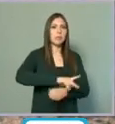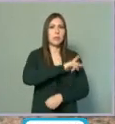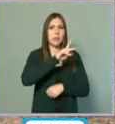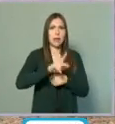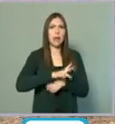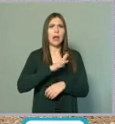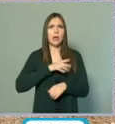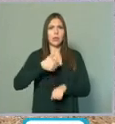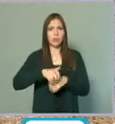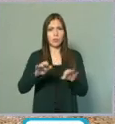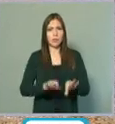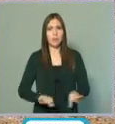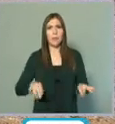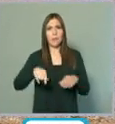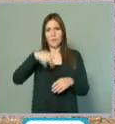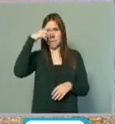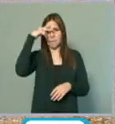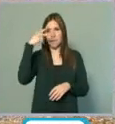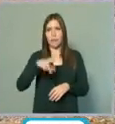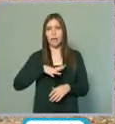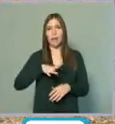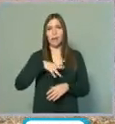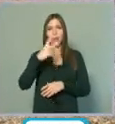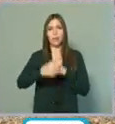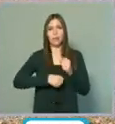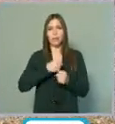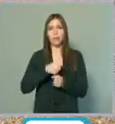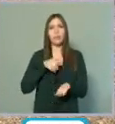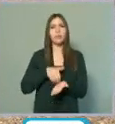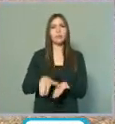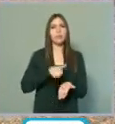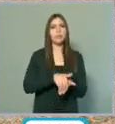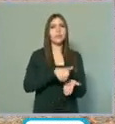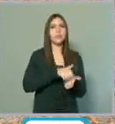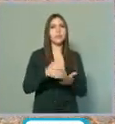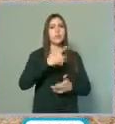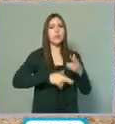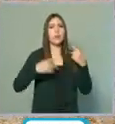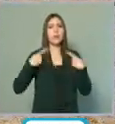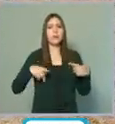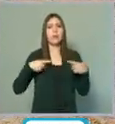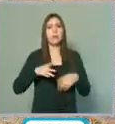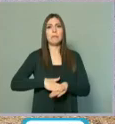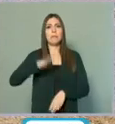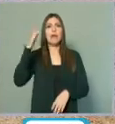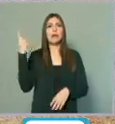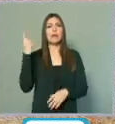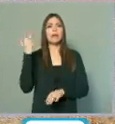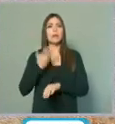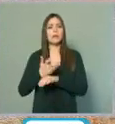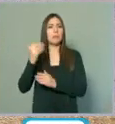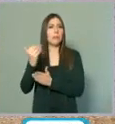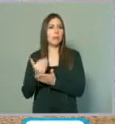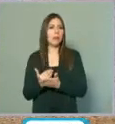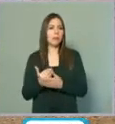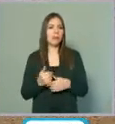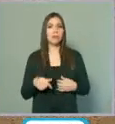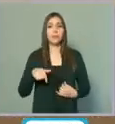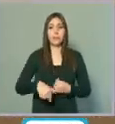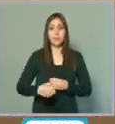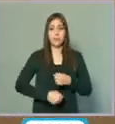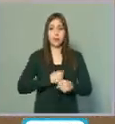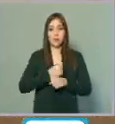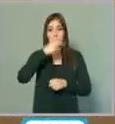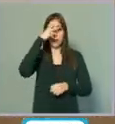importantes. México lleva 2 años deportando más personas que Estados Unidos. Este año, el último año, México ha